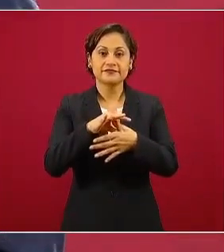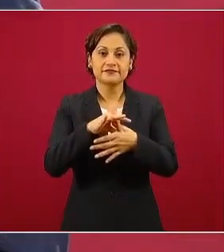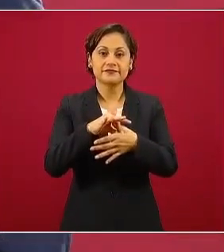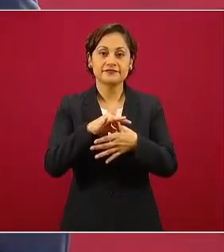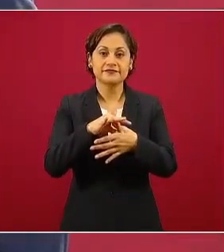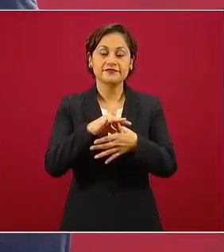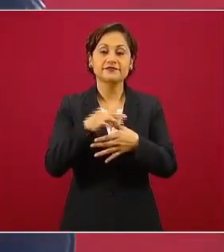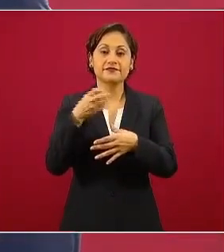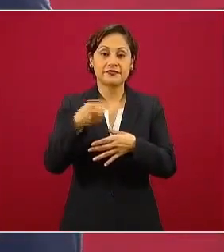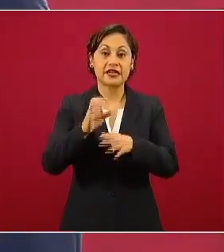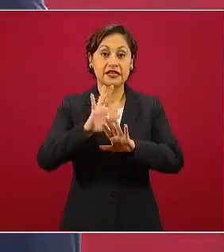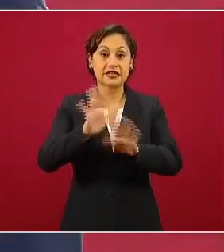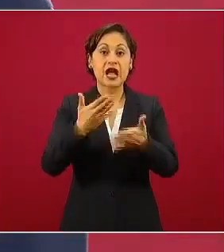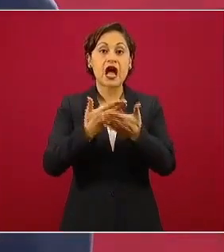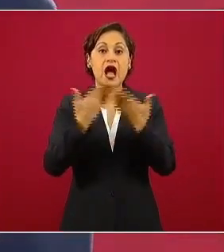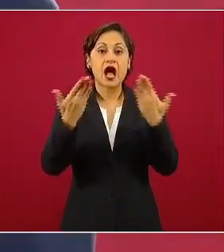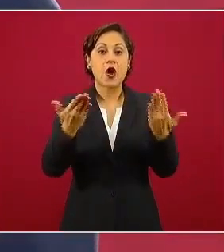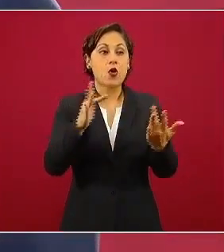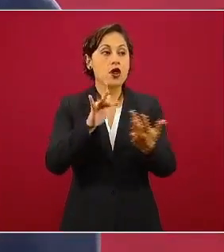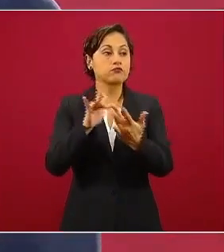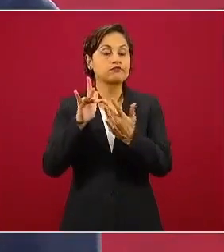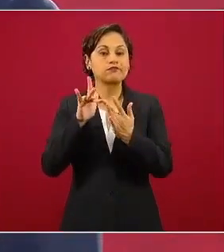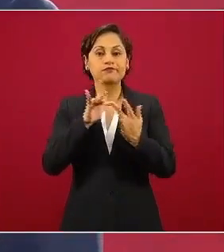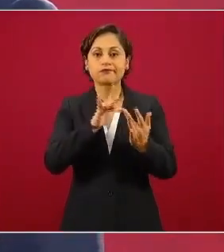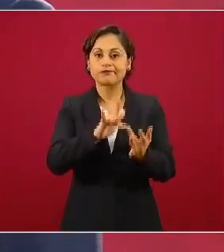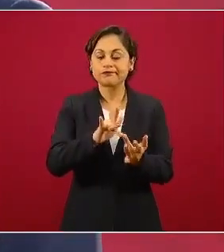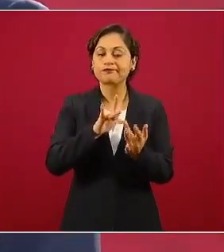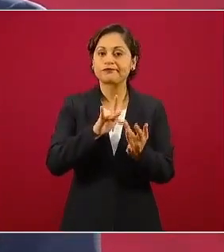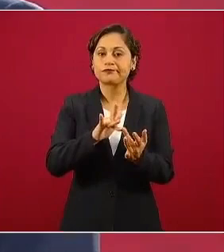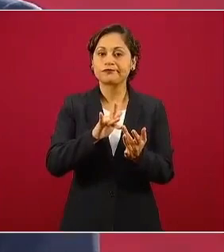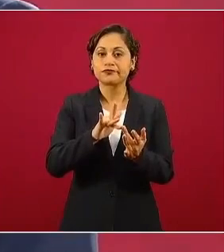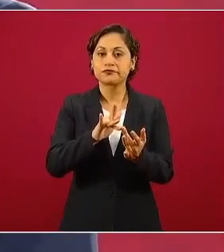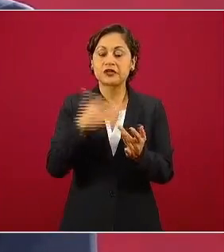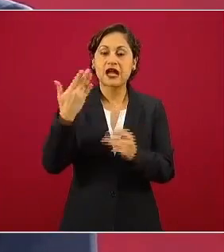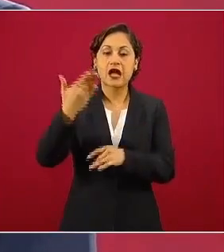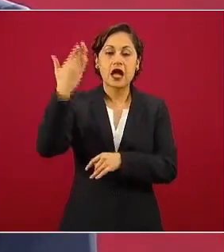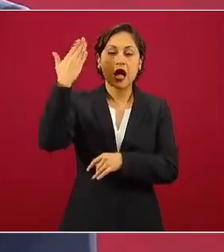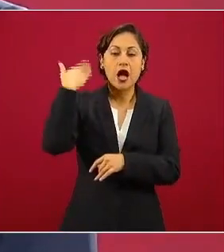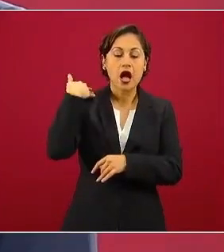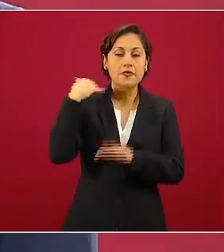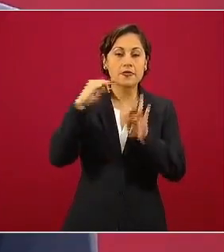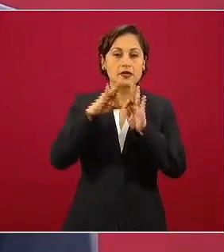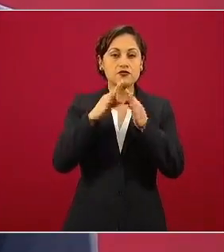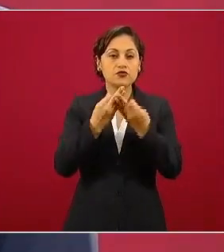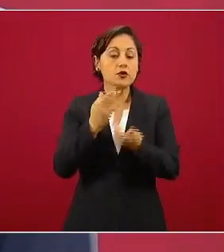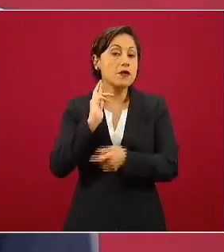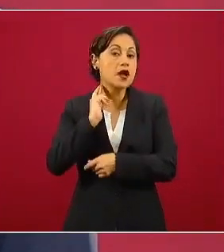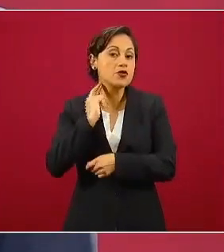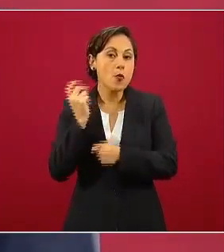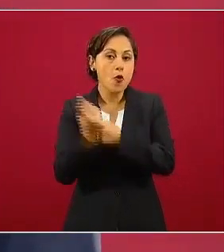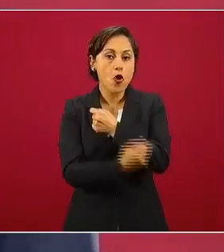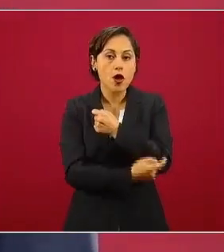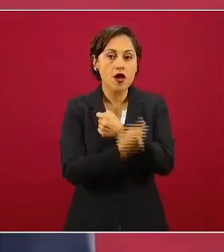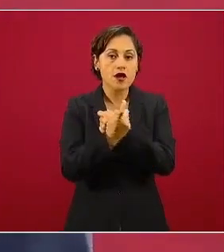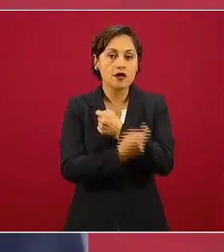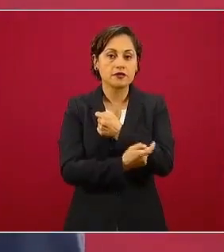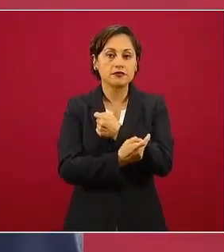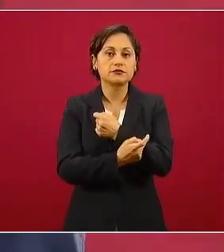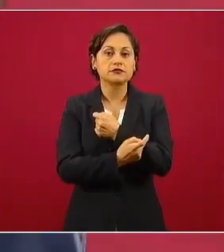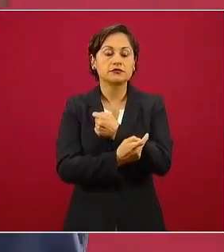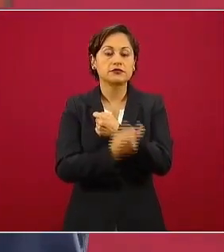ya interactúan. O sea que ya la estrategia de los robots ya está